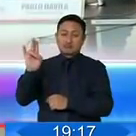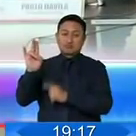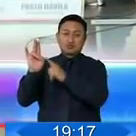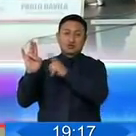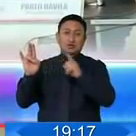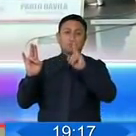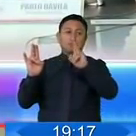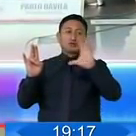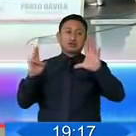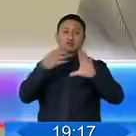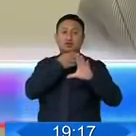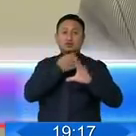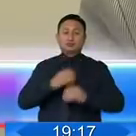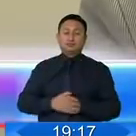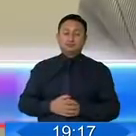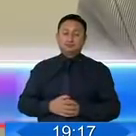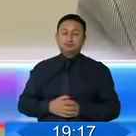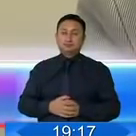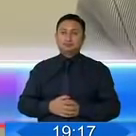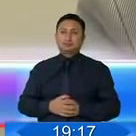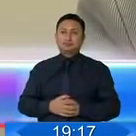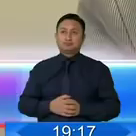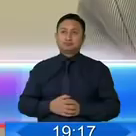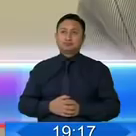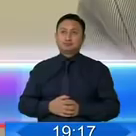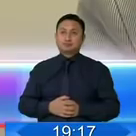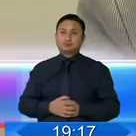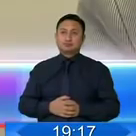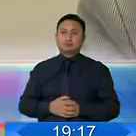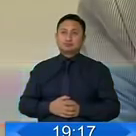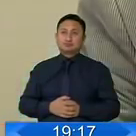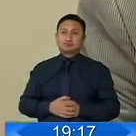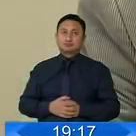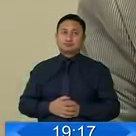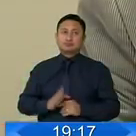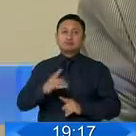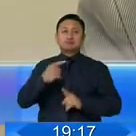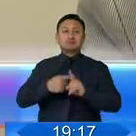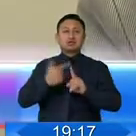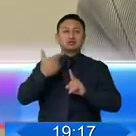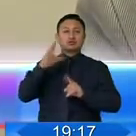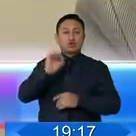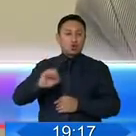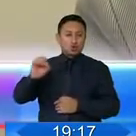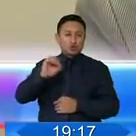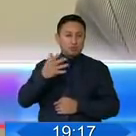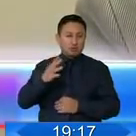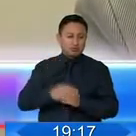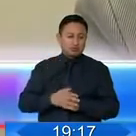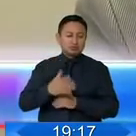al 25 del mismo mes. Esperamos nosotros que para inicios del mes de octubre ya el Ecuador contará con un